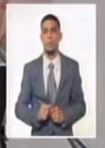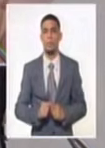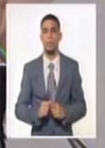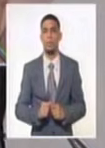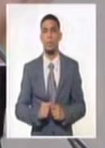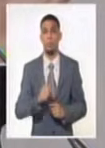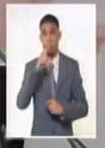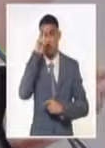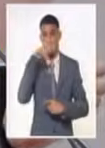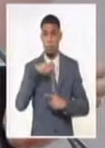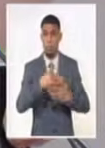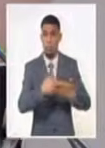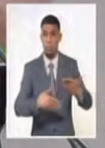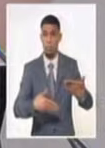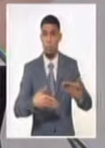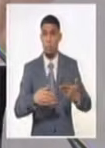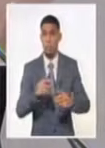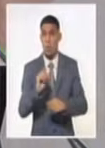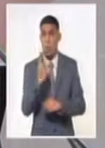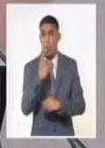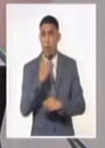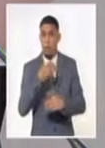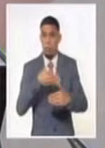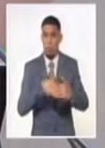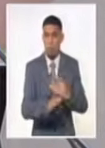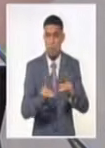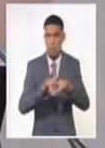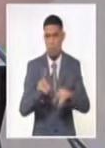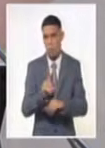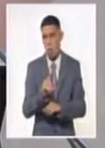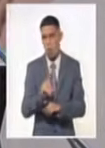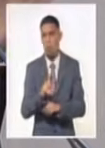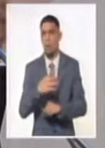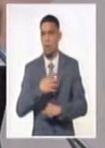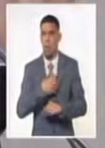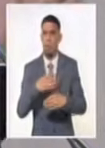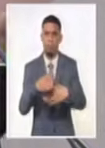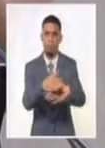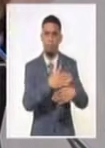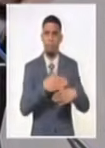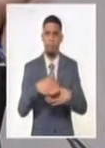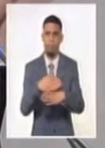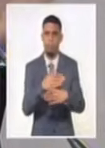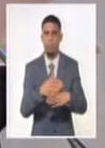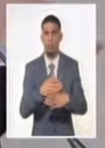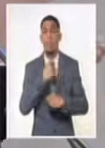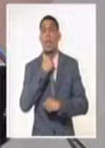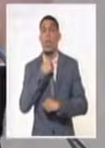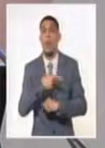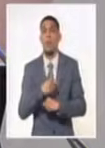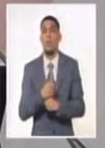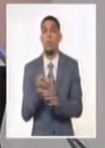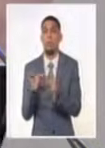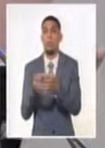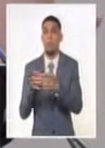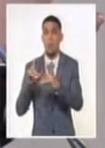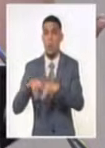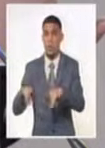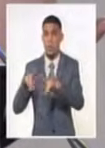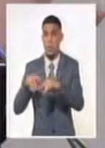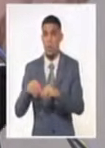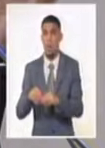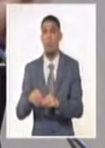la única vía de ingreso, tú lo sabes bien, lo hemos explicado en numerosas ocasiones, se mantienen otras vías como los colegios universitarios, que tan